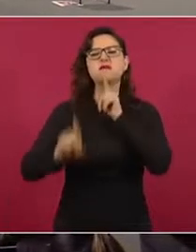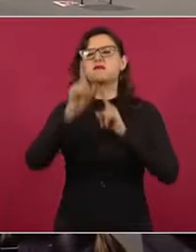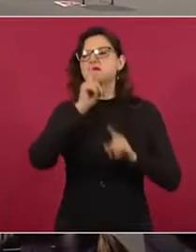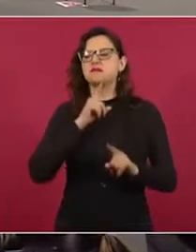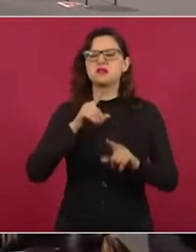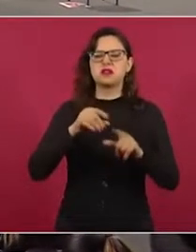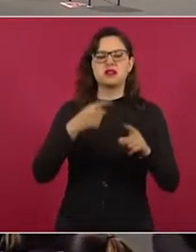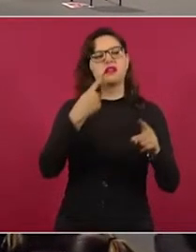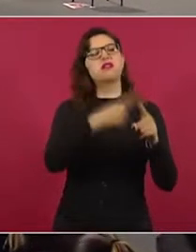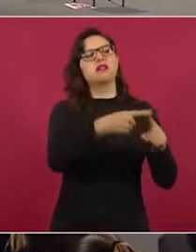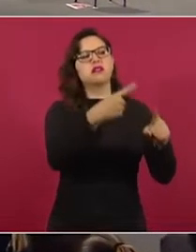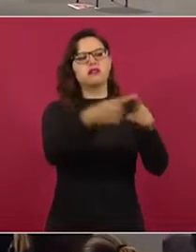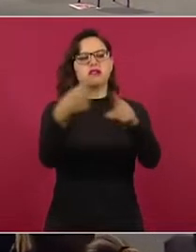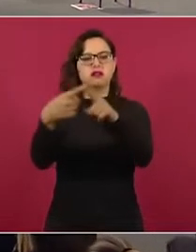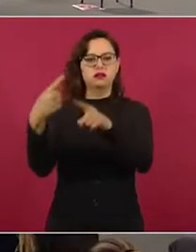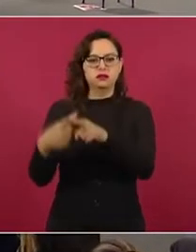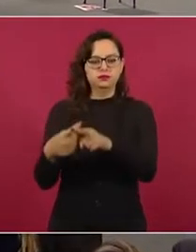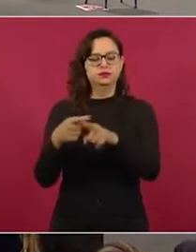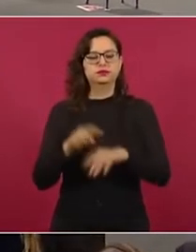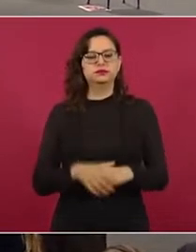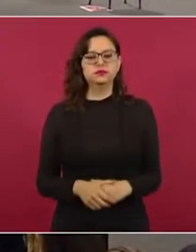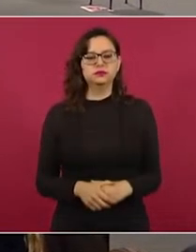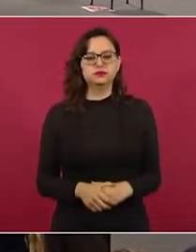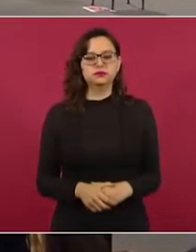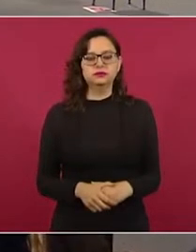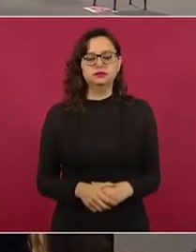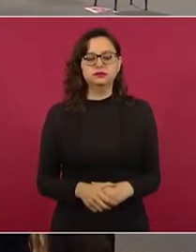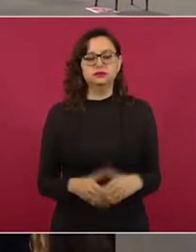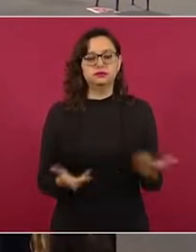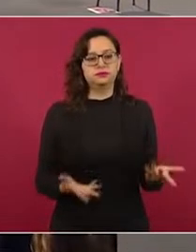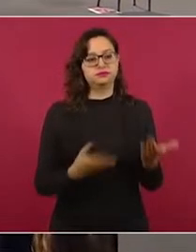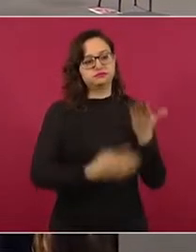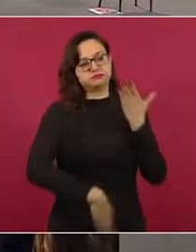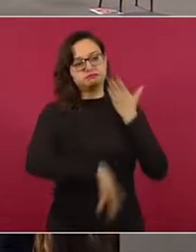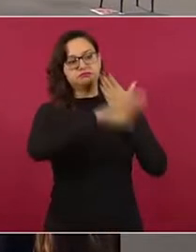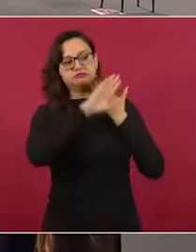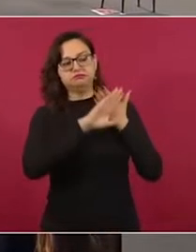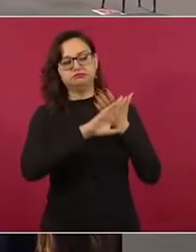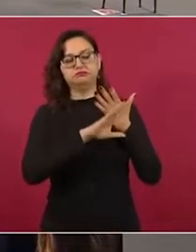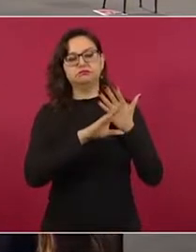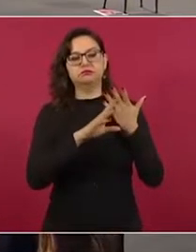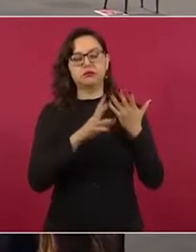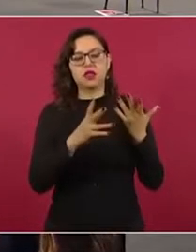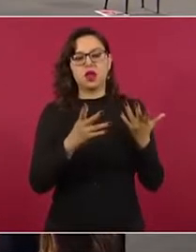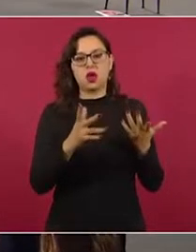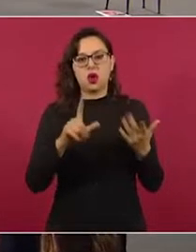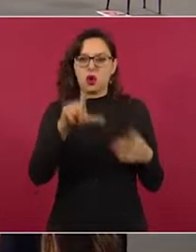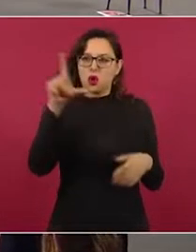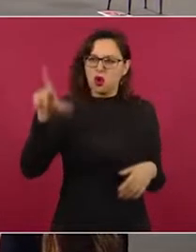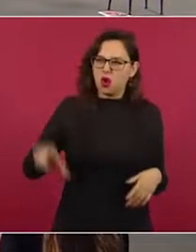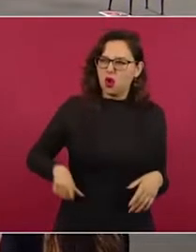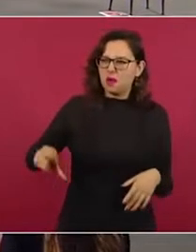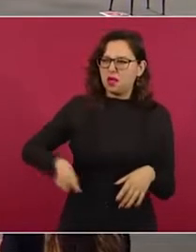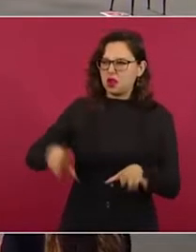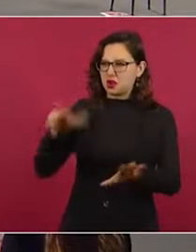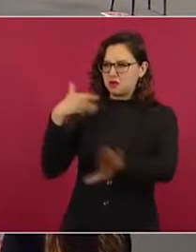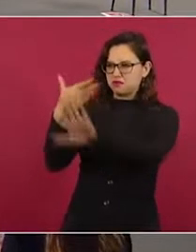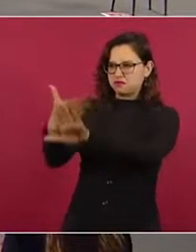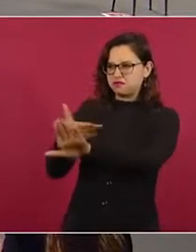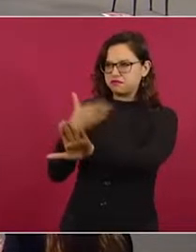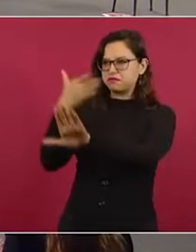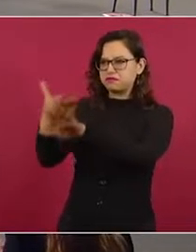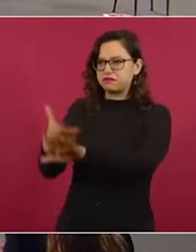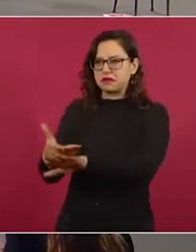2022. Cuando la oposición inventa una mentira para cuestionar al gobierno por construir